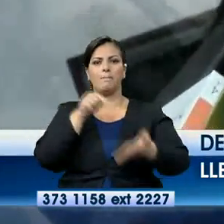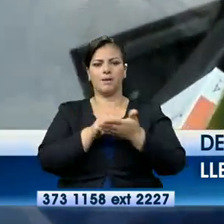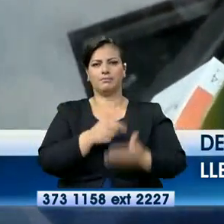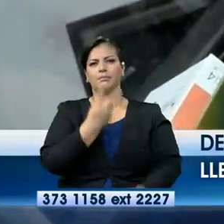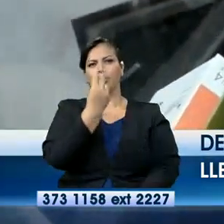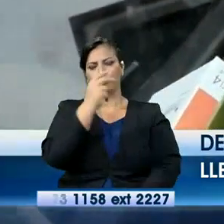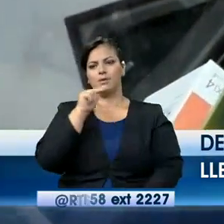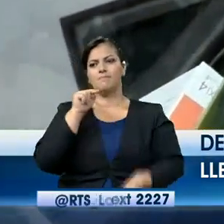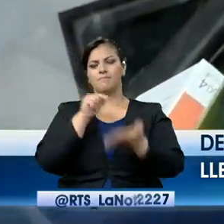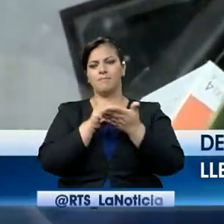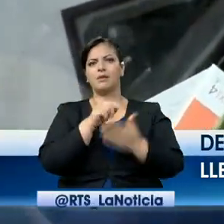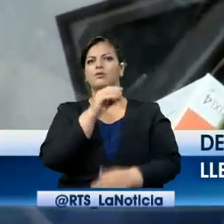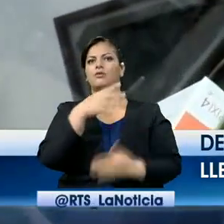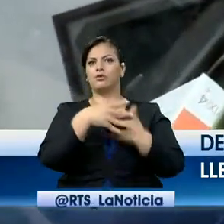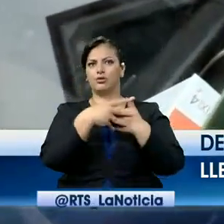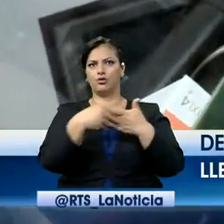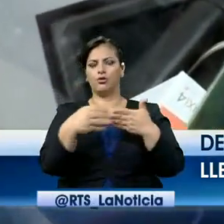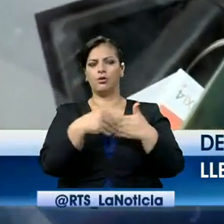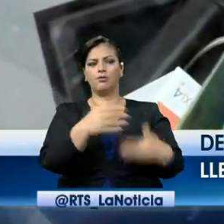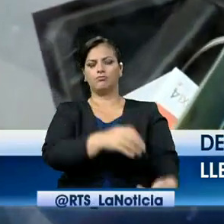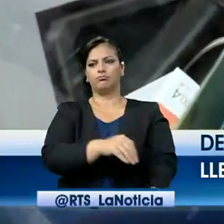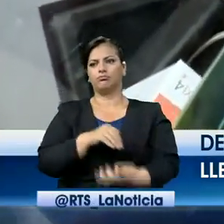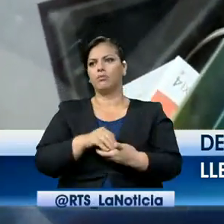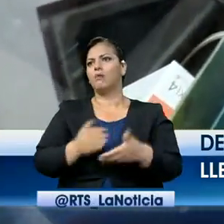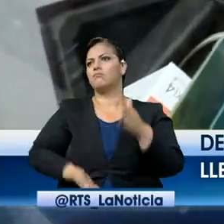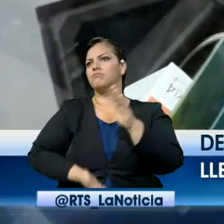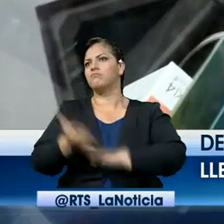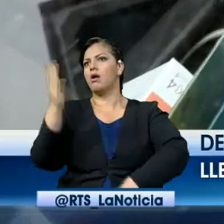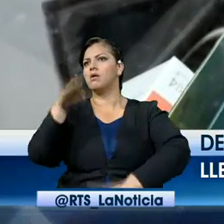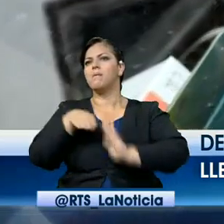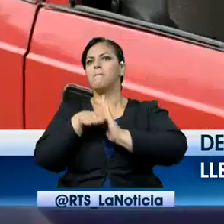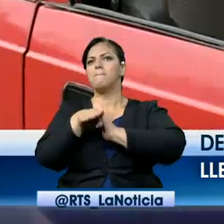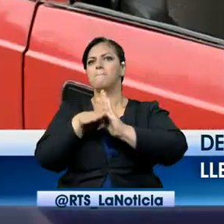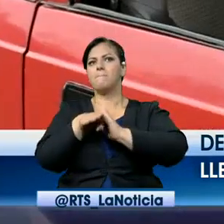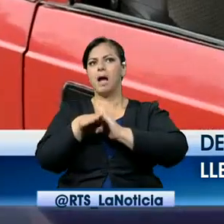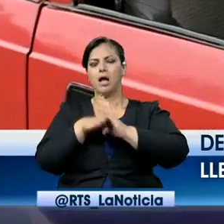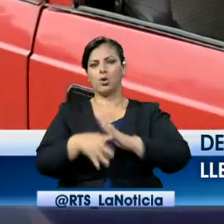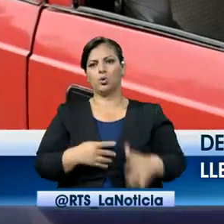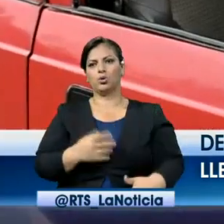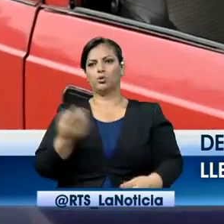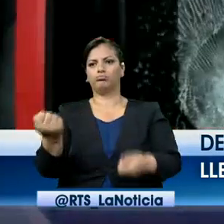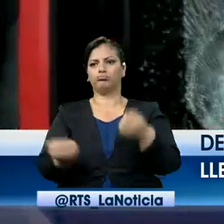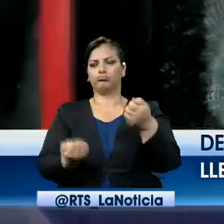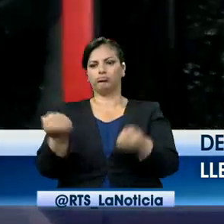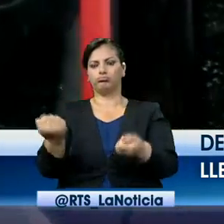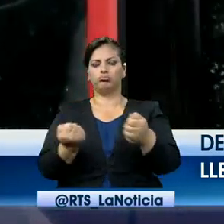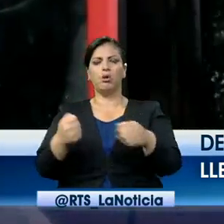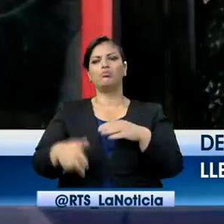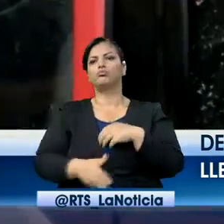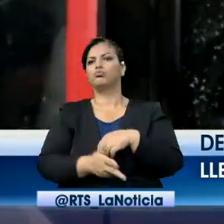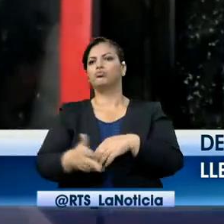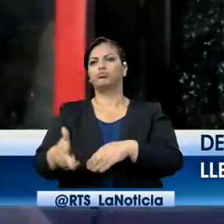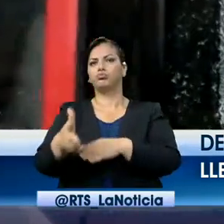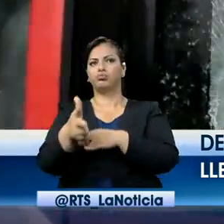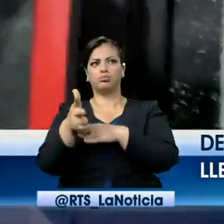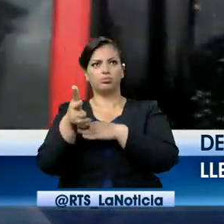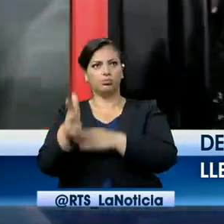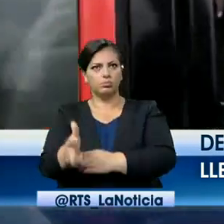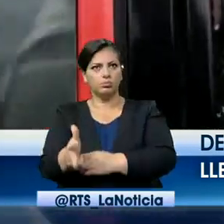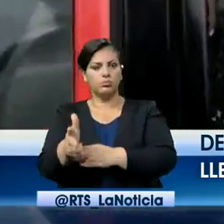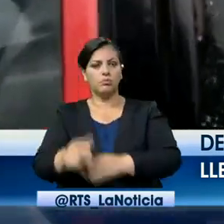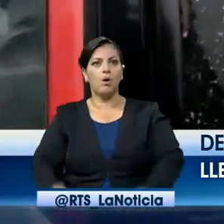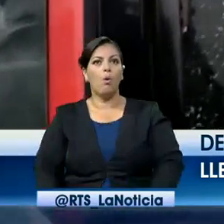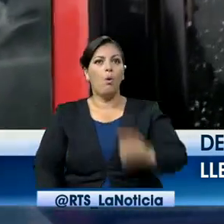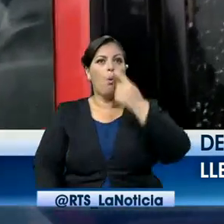que dispararon hacia el vidrio y a mí me dispararon también hacia el vidrio del carro. Entonces se cruzaron por el frente, entonces